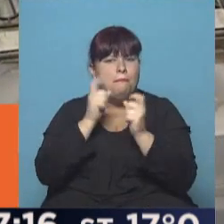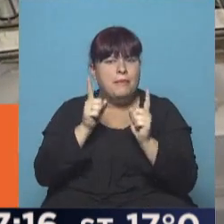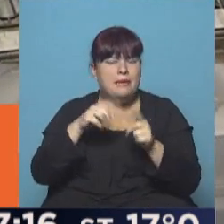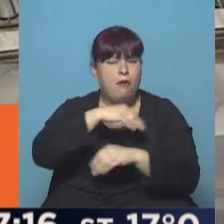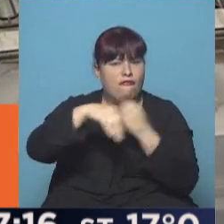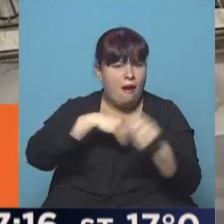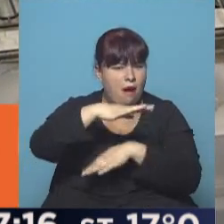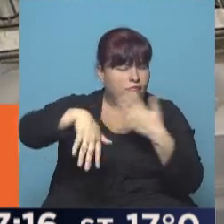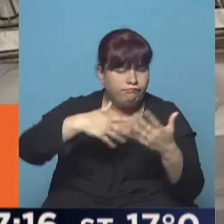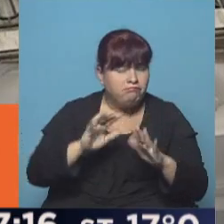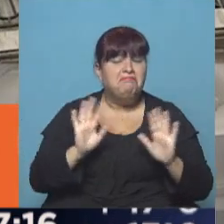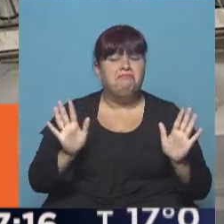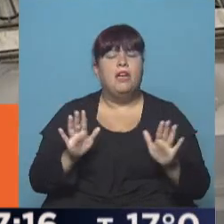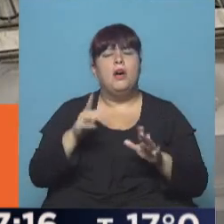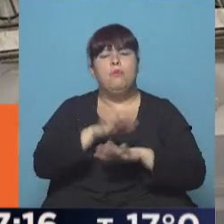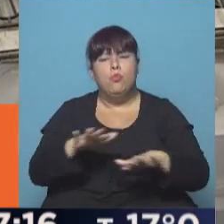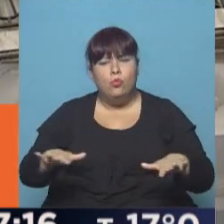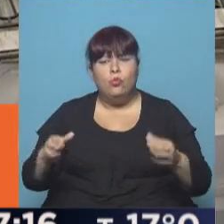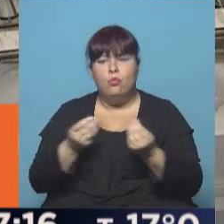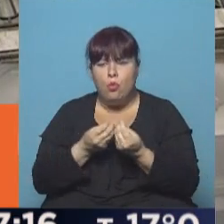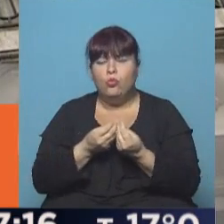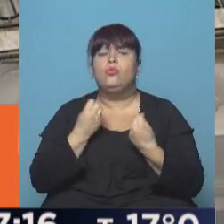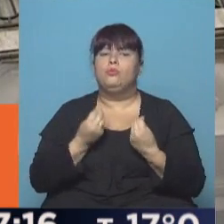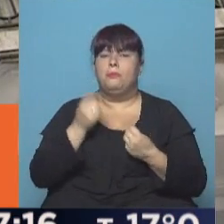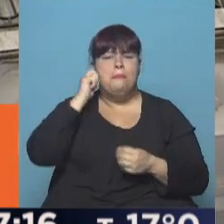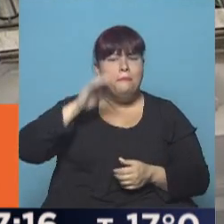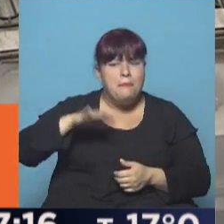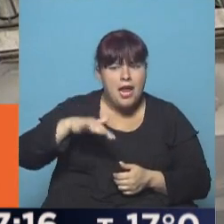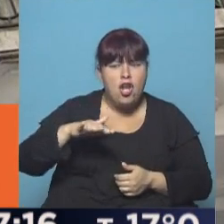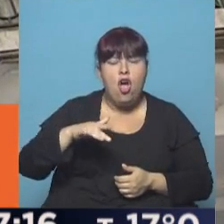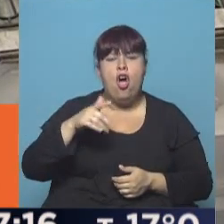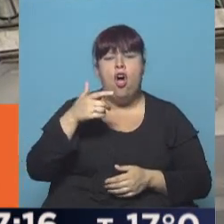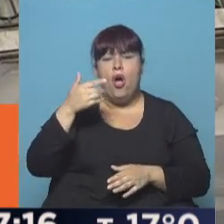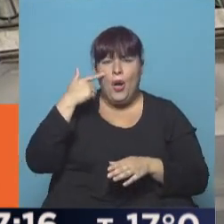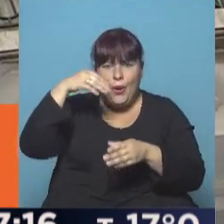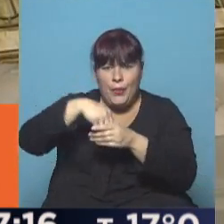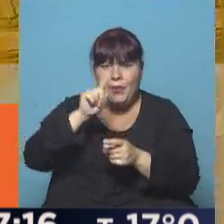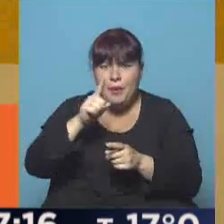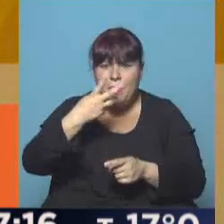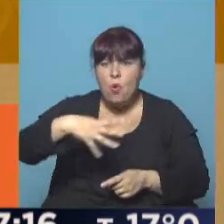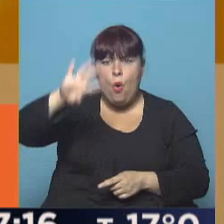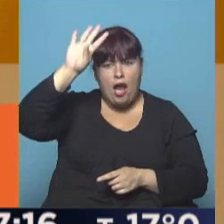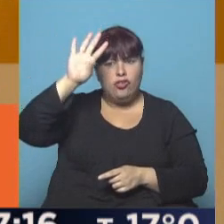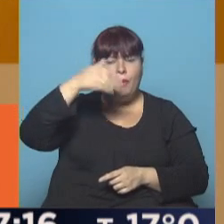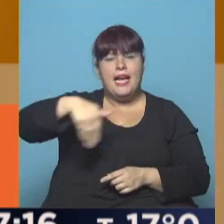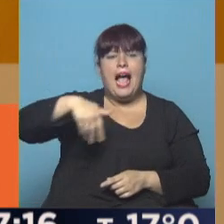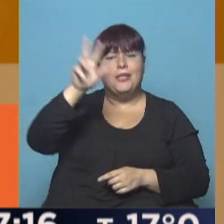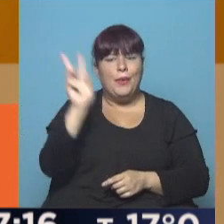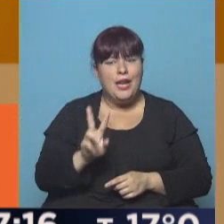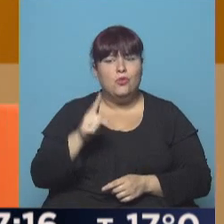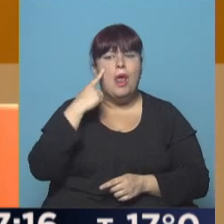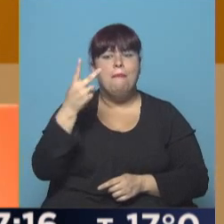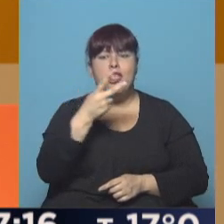seno familiar y varios chiquitos, estamos hablando de menores que habrían estado viviendo aquí en este mismo cuarto piso de la calle Venezuela